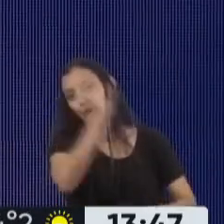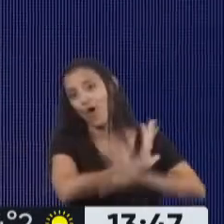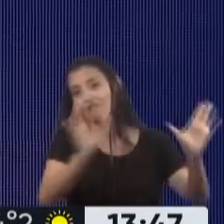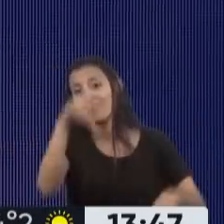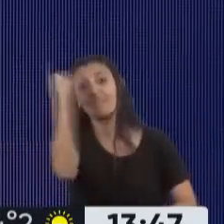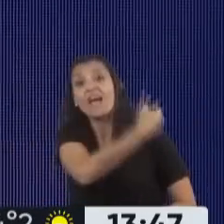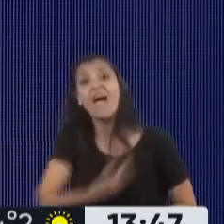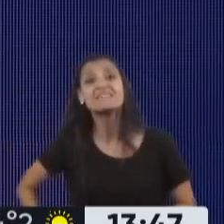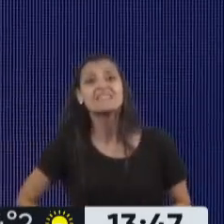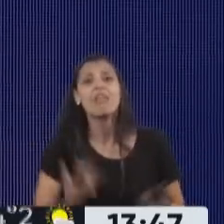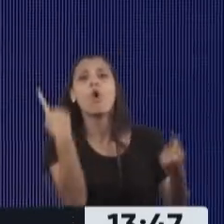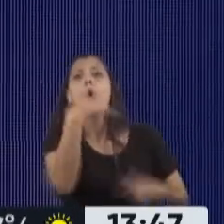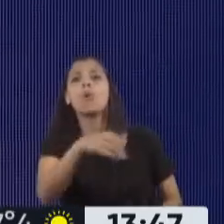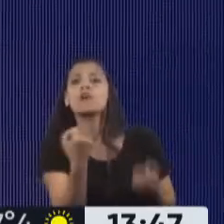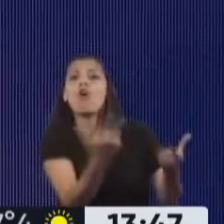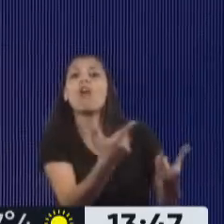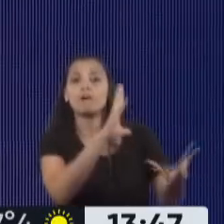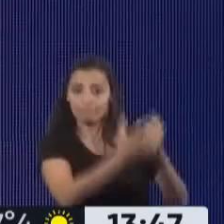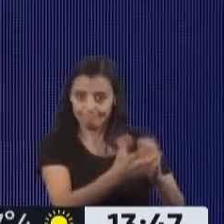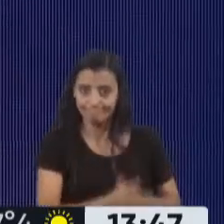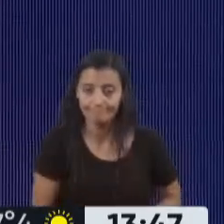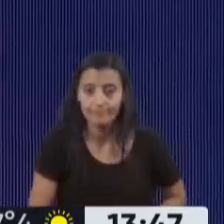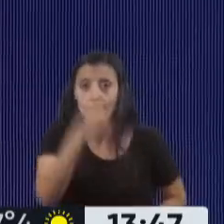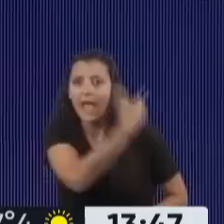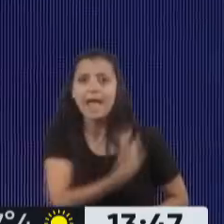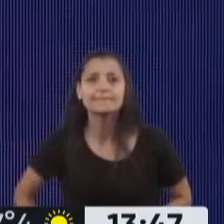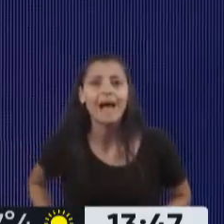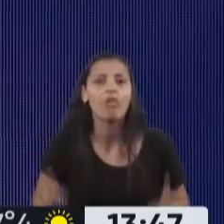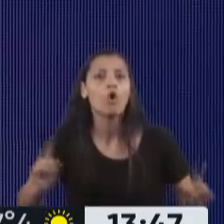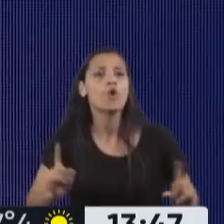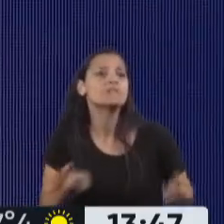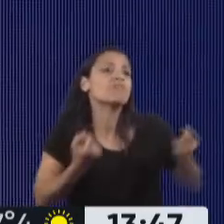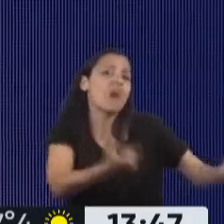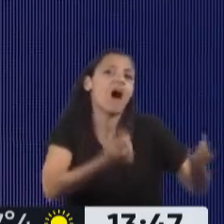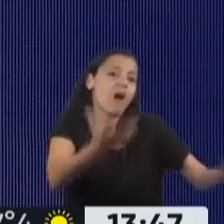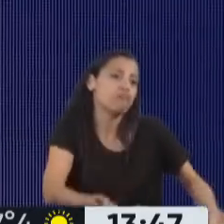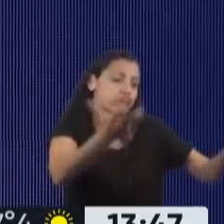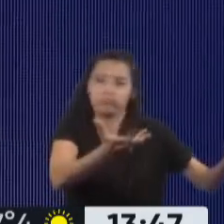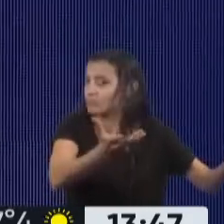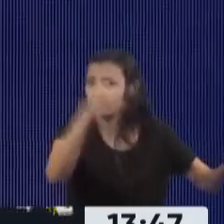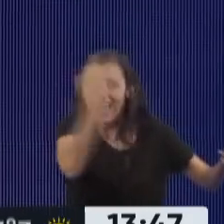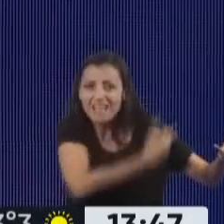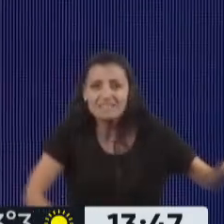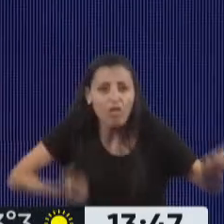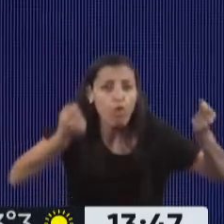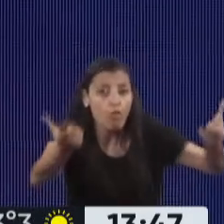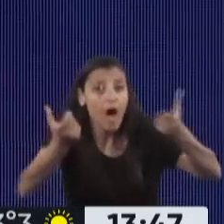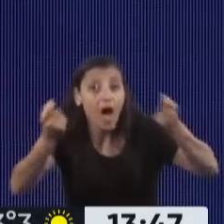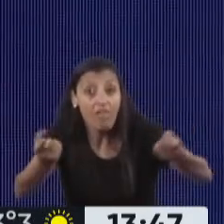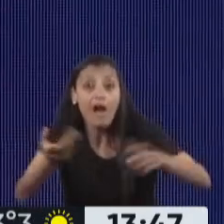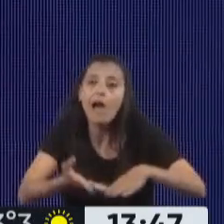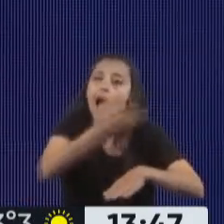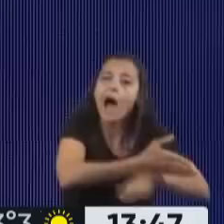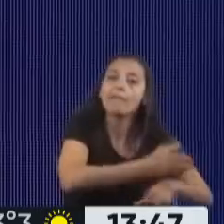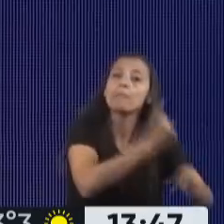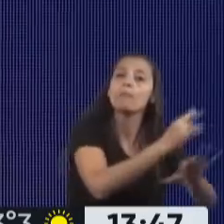puede hacer es daño. Porque el Estado no produce nada. Cuando el Estado da algo es porque alguien se lo robó